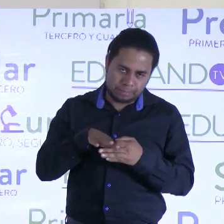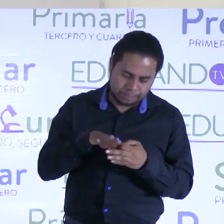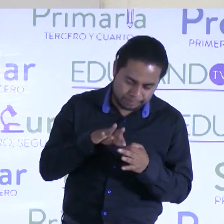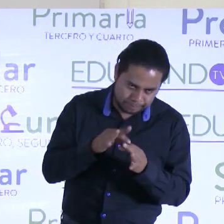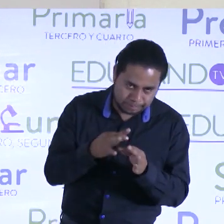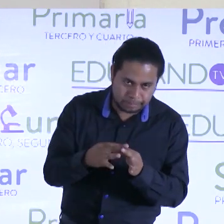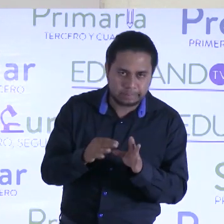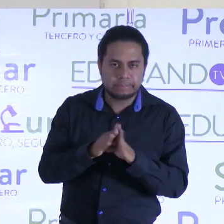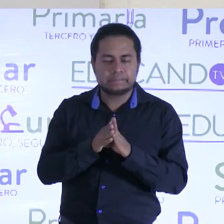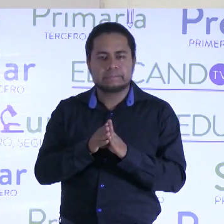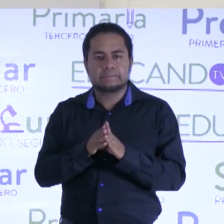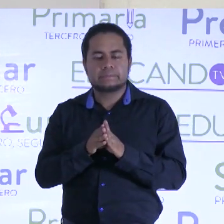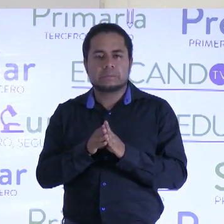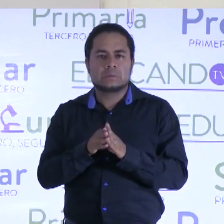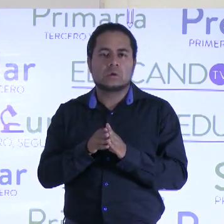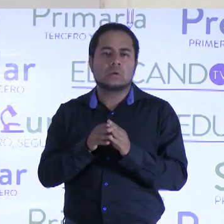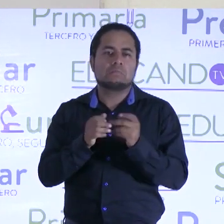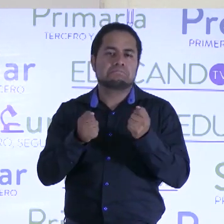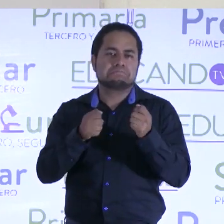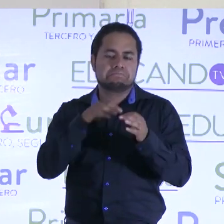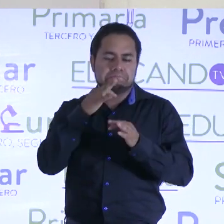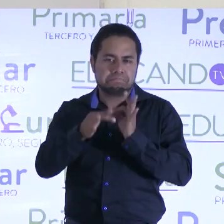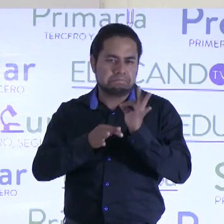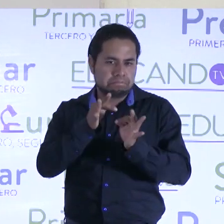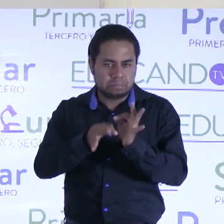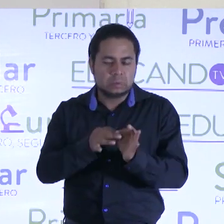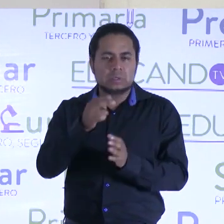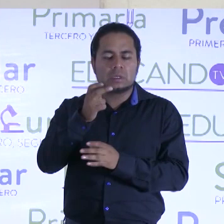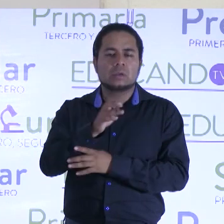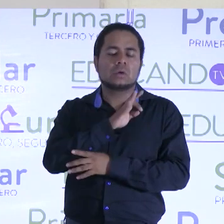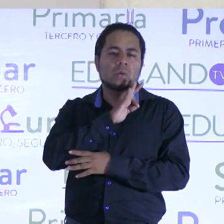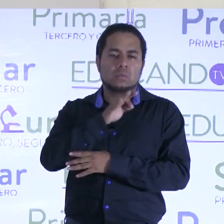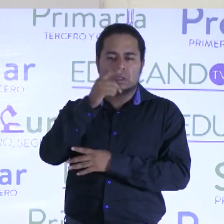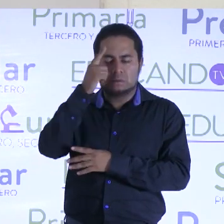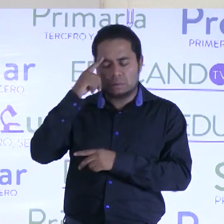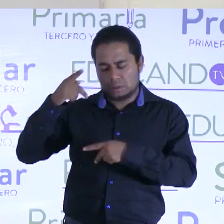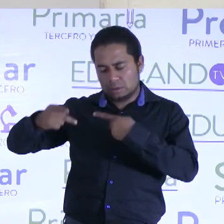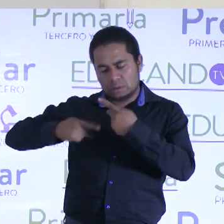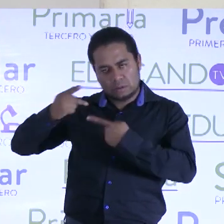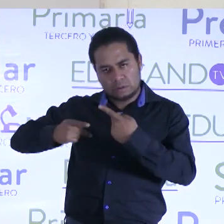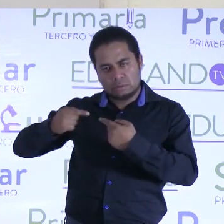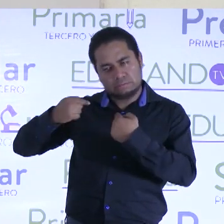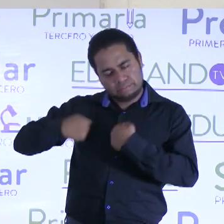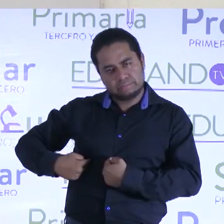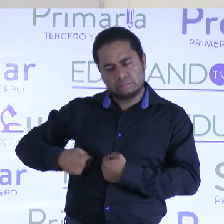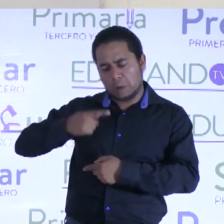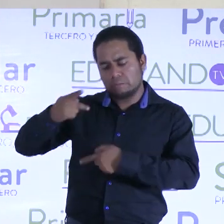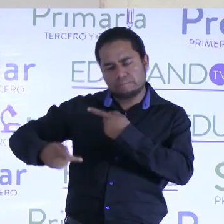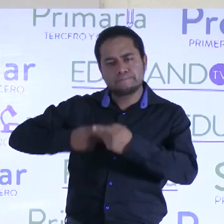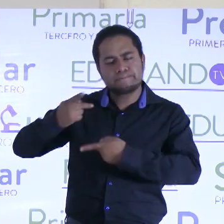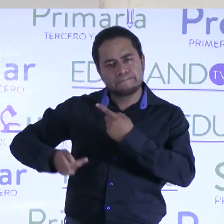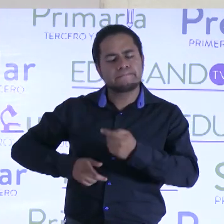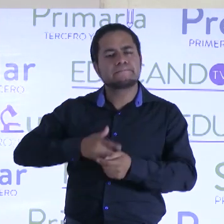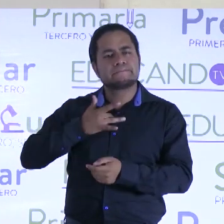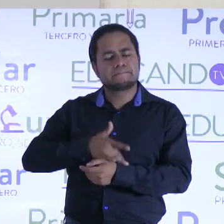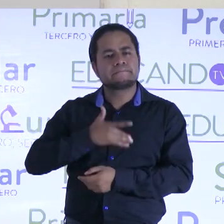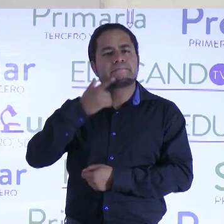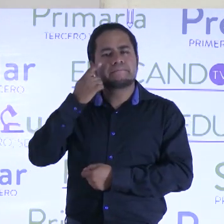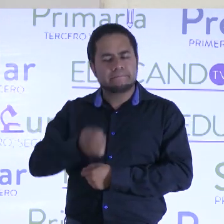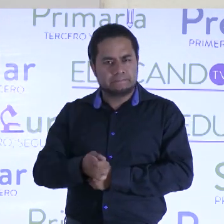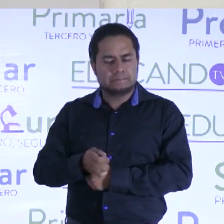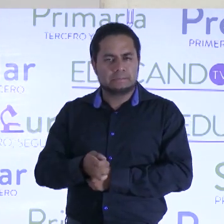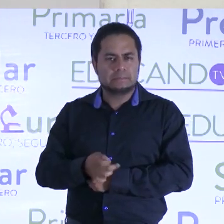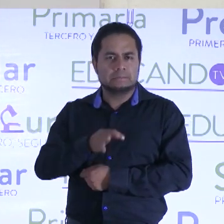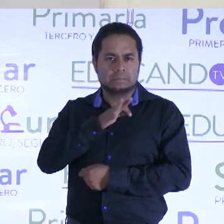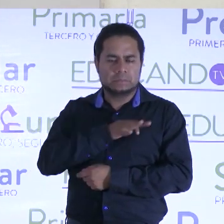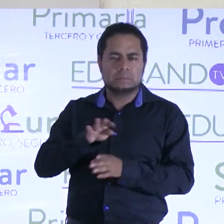Las preguntas tienen que ser constantes, a un ritmo seguro y esto le va a permitir al receptor, o